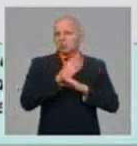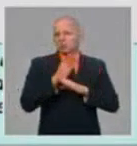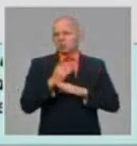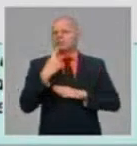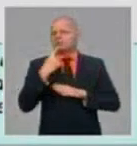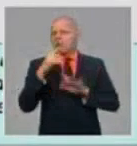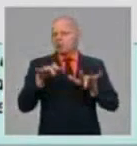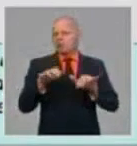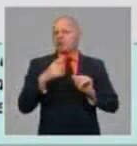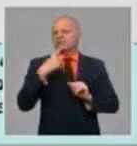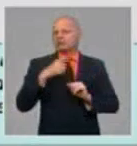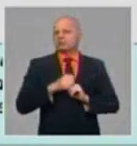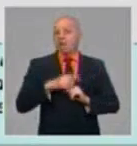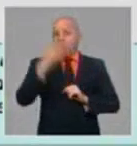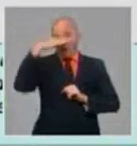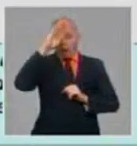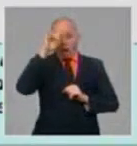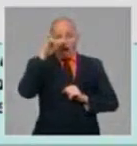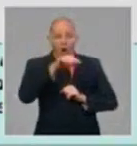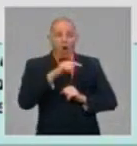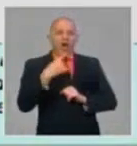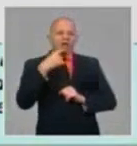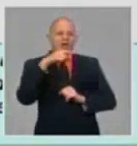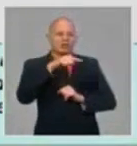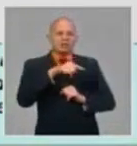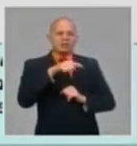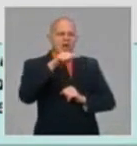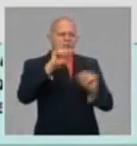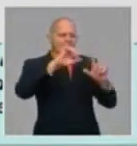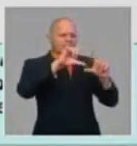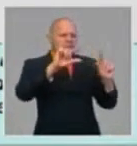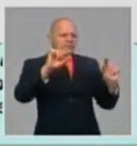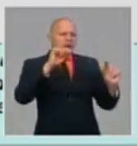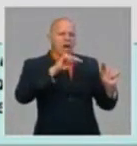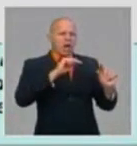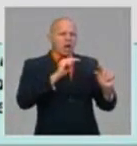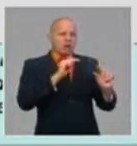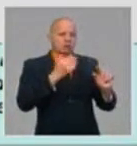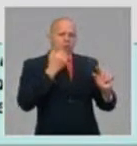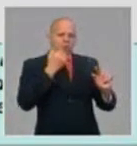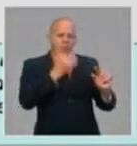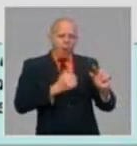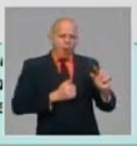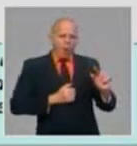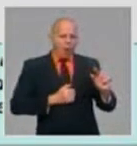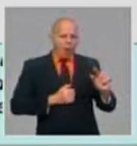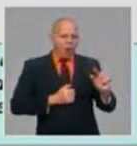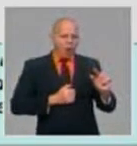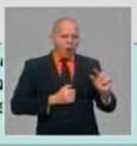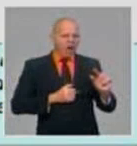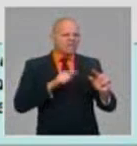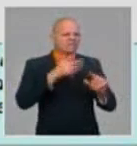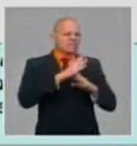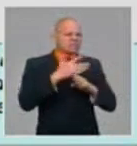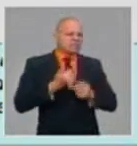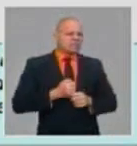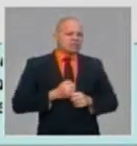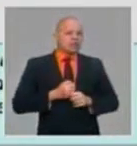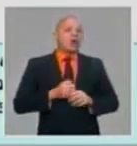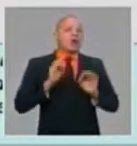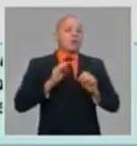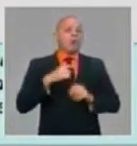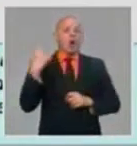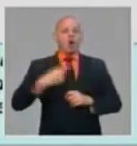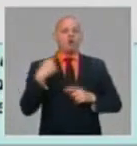saca. Cuba, esa rica isla, la llave del Golfo de México, es una parte del